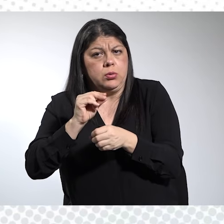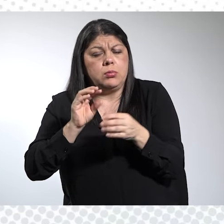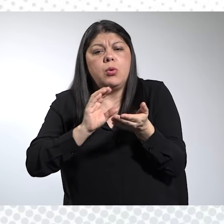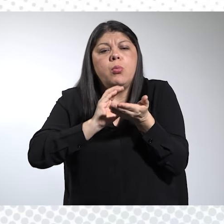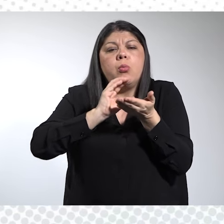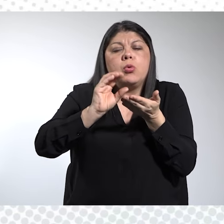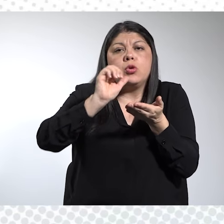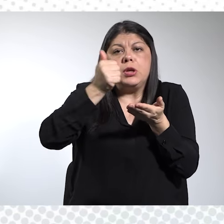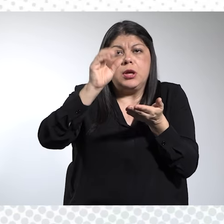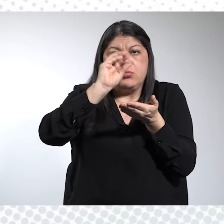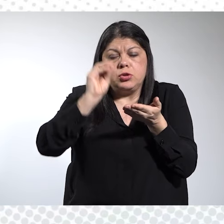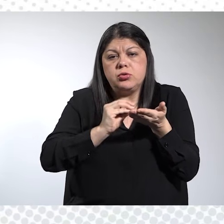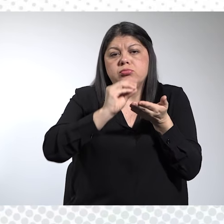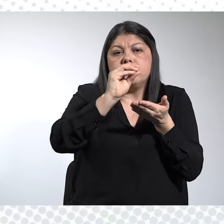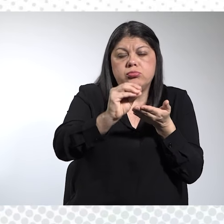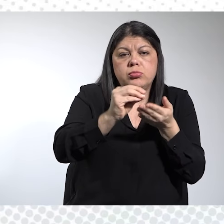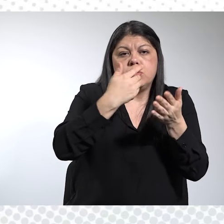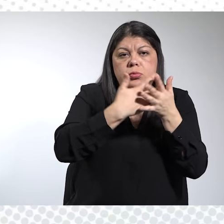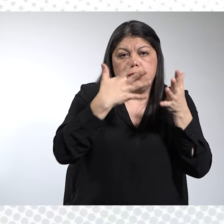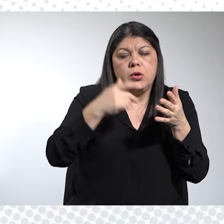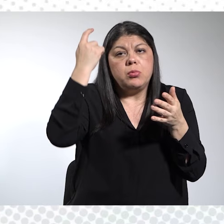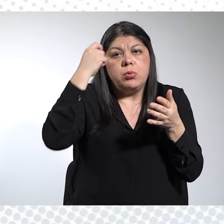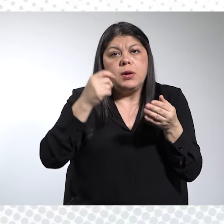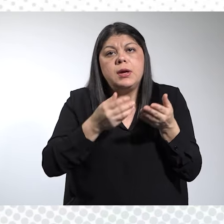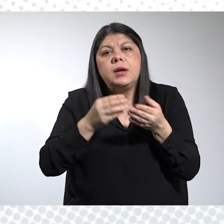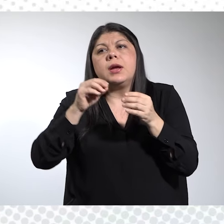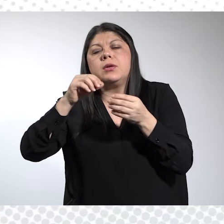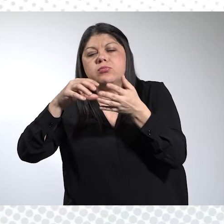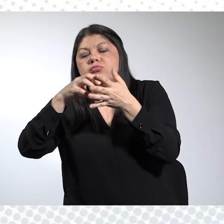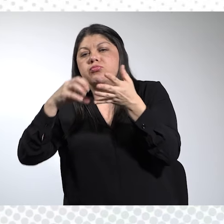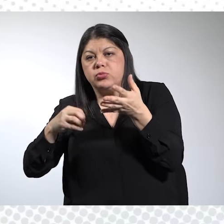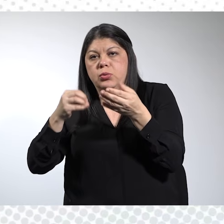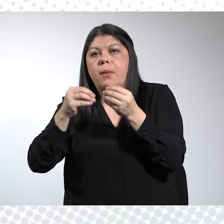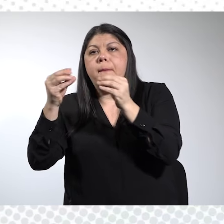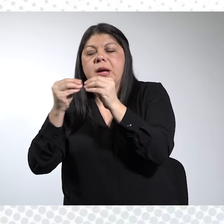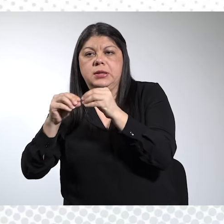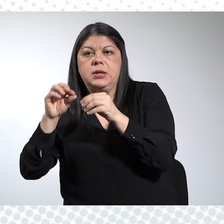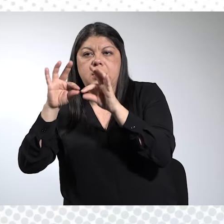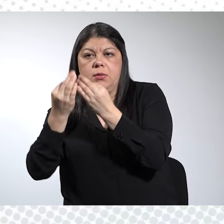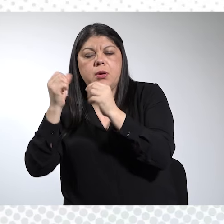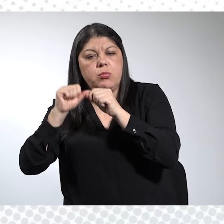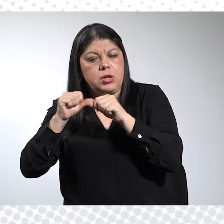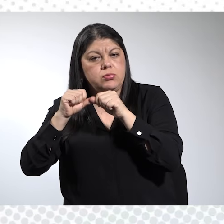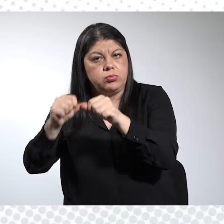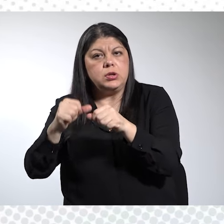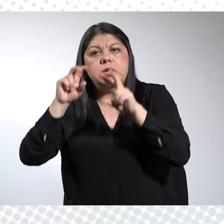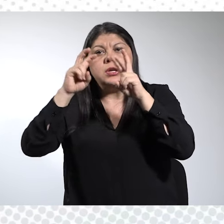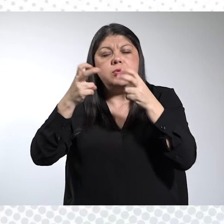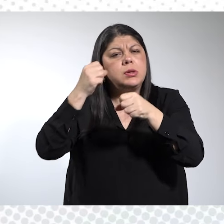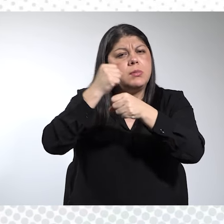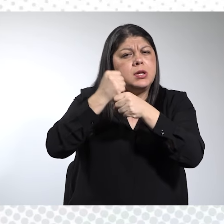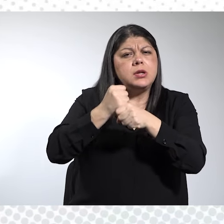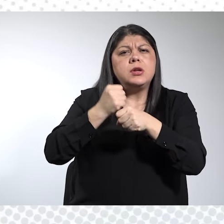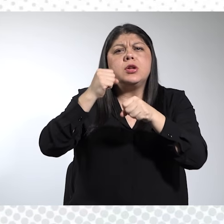la idea es darles el 10%, como lo estamos haciendo con las pensiones, y se les da el resto a sus familias para que puedan mantenerse. Es un tema